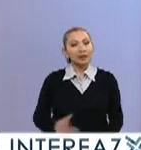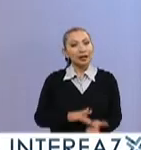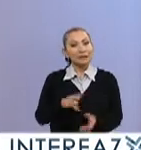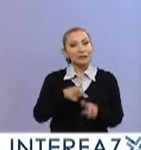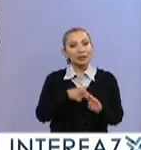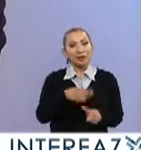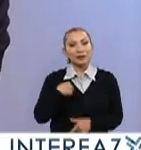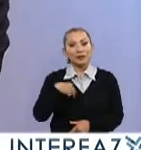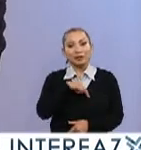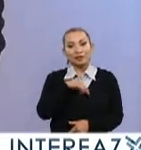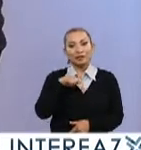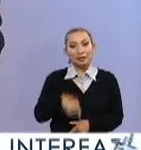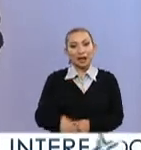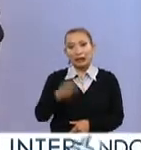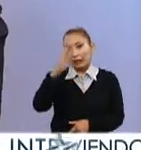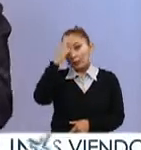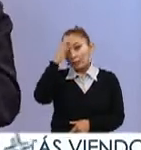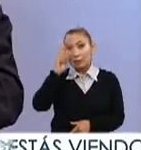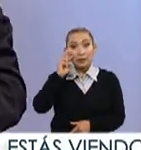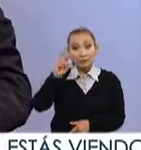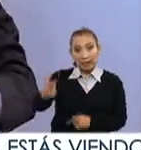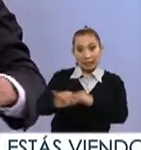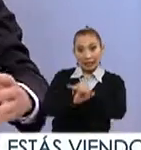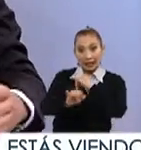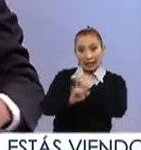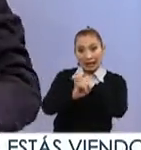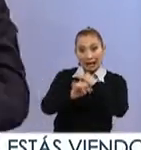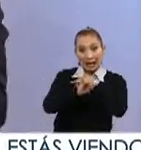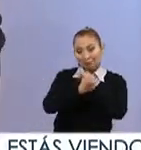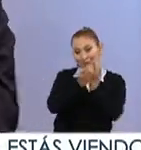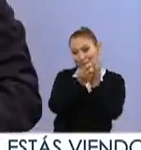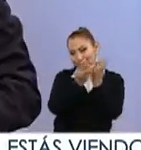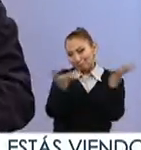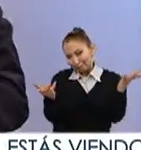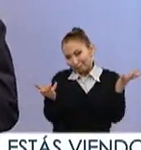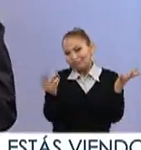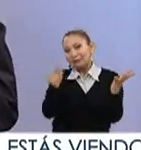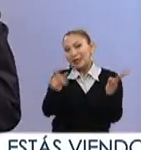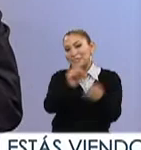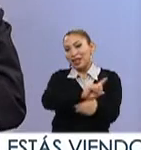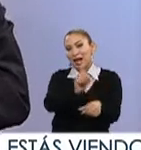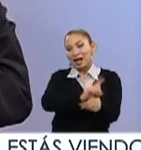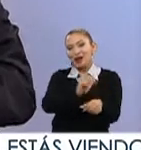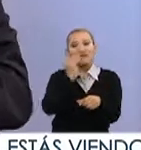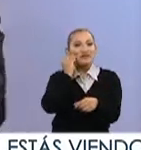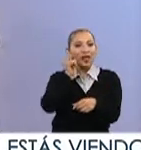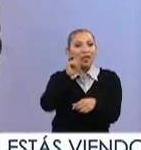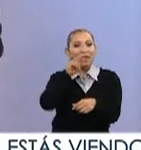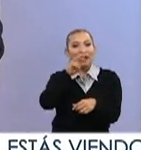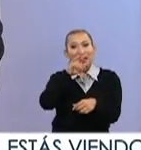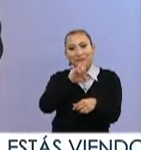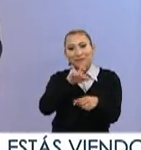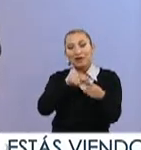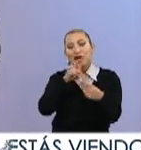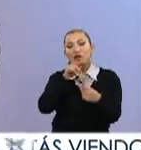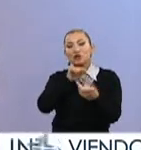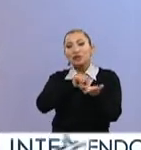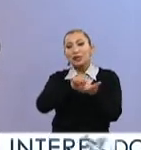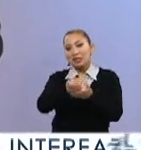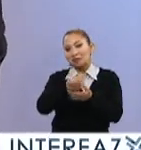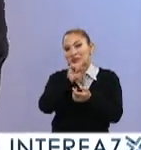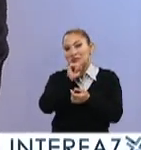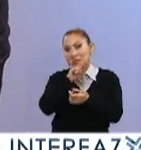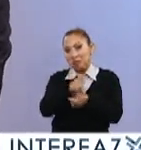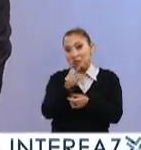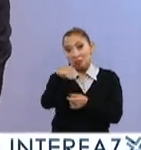Gracias por continuar con nosotros. Les recuerdo que puede seguirnos a través de todas nuestras redes sociales diariamente, en Facebook Live, también en Twitter, así